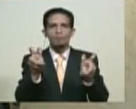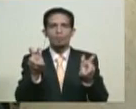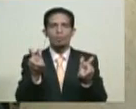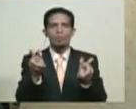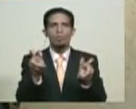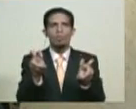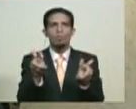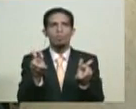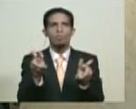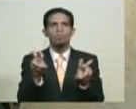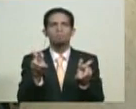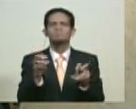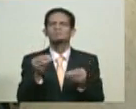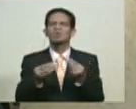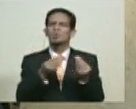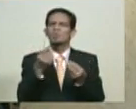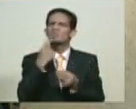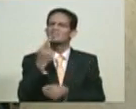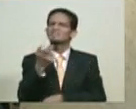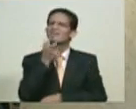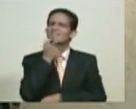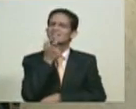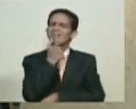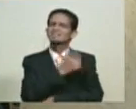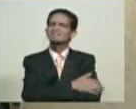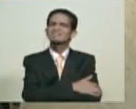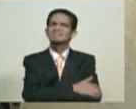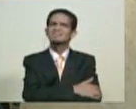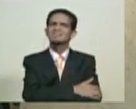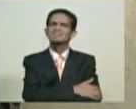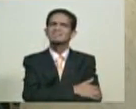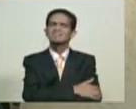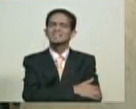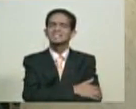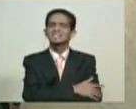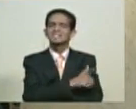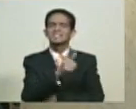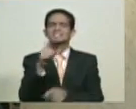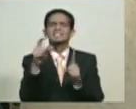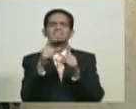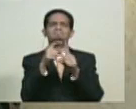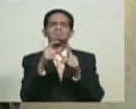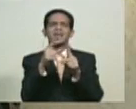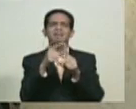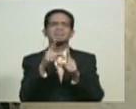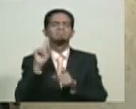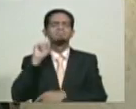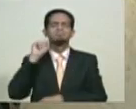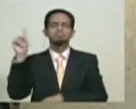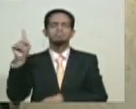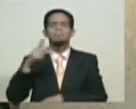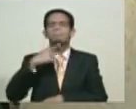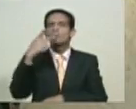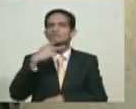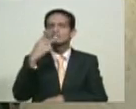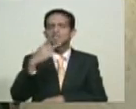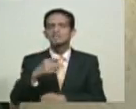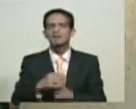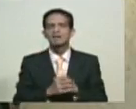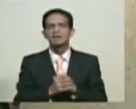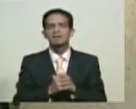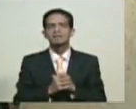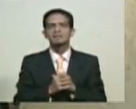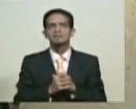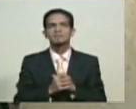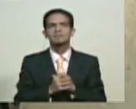¿Cómo que lo dice en inglés, el nuevo comienzo? Esa es una expresión muy utilizada en política, ¿no? El